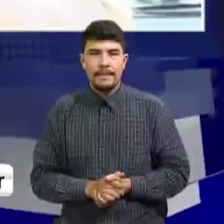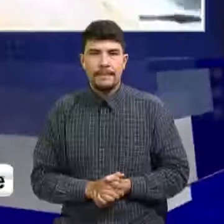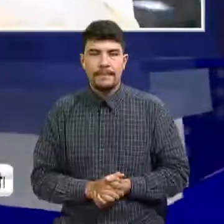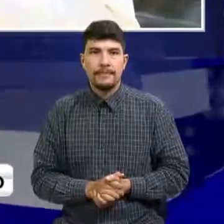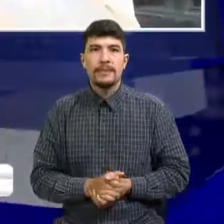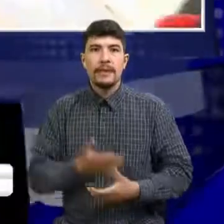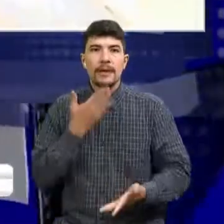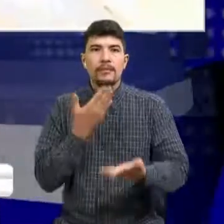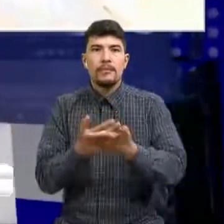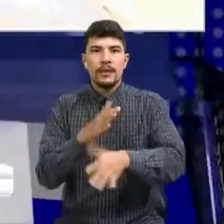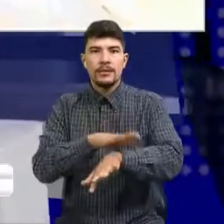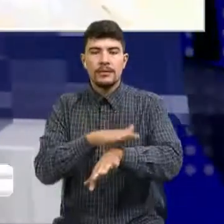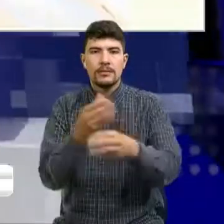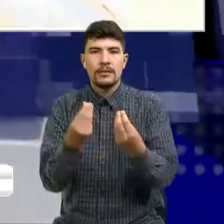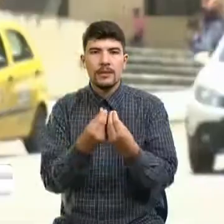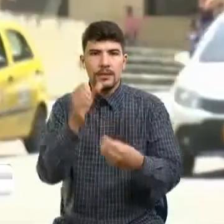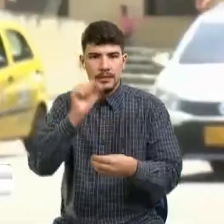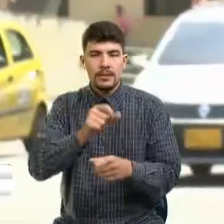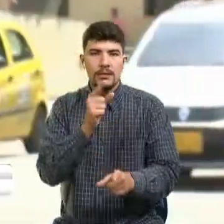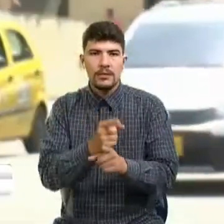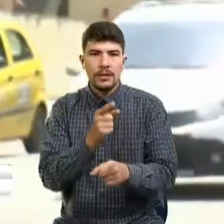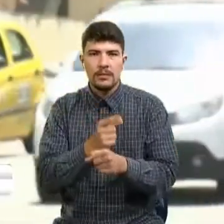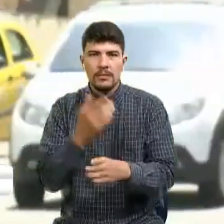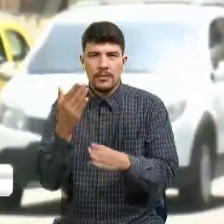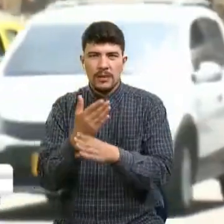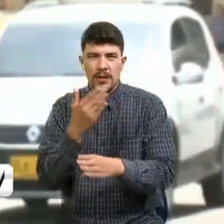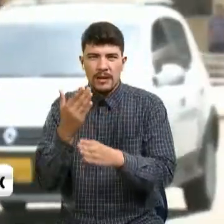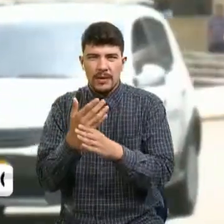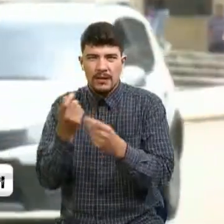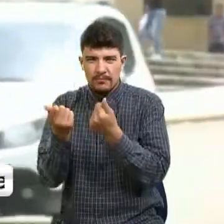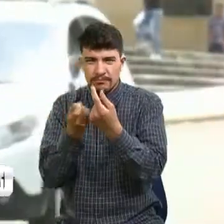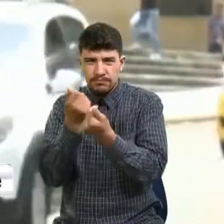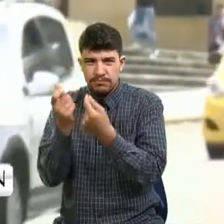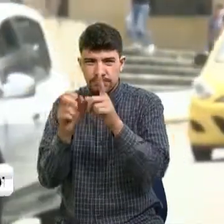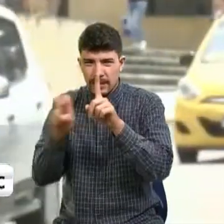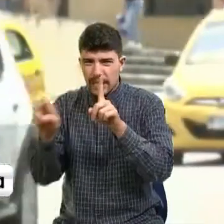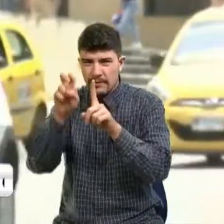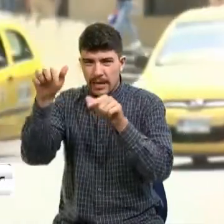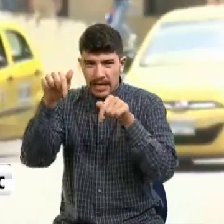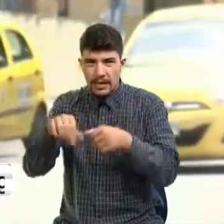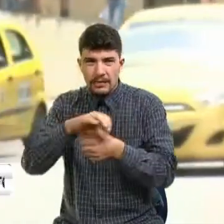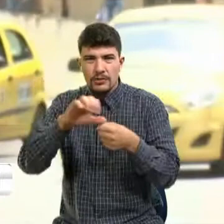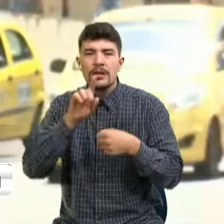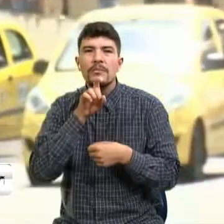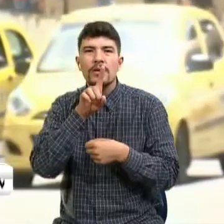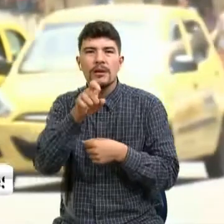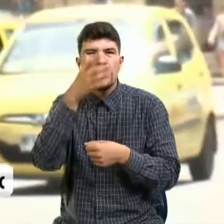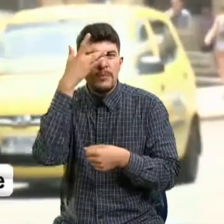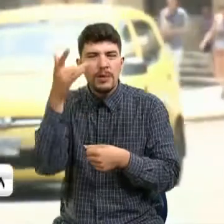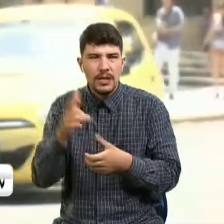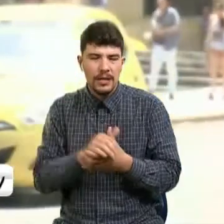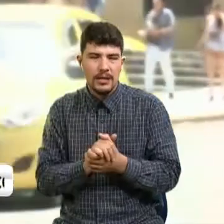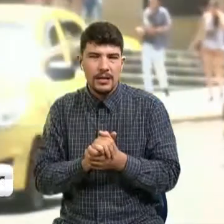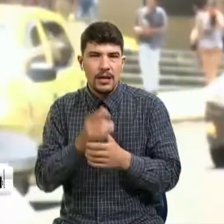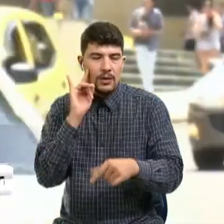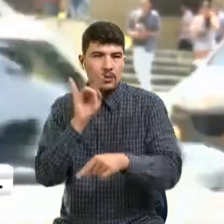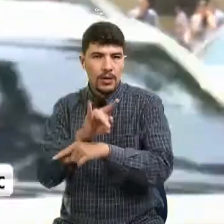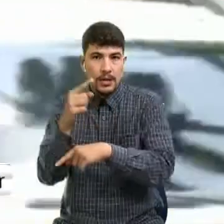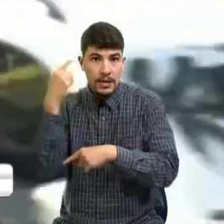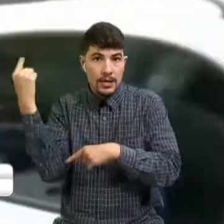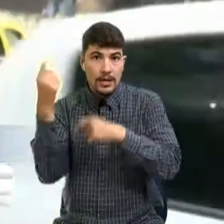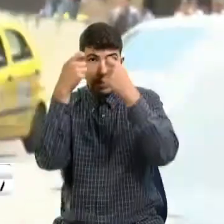buenas tardes compañeros en el estudio pues se enreda la categorización del municipio de bucaramanga porque la contraloría general de la república